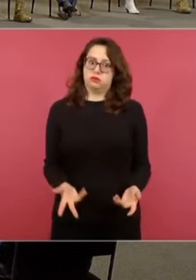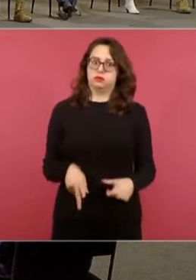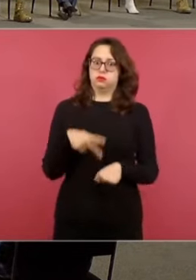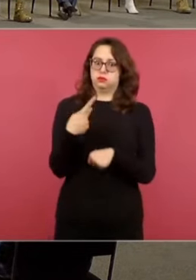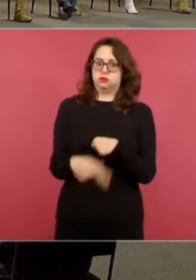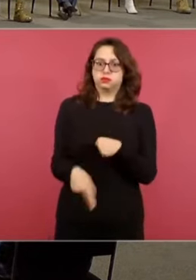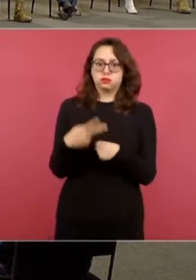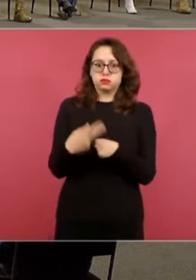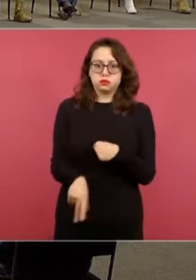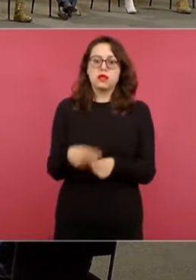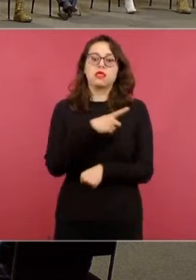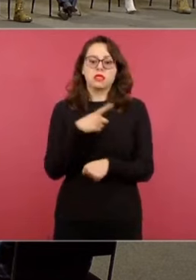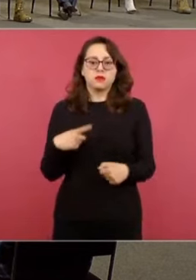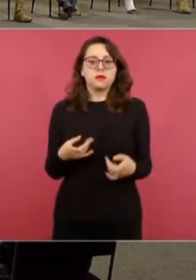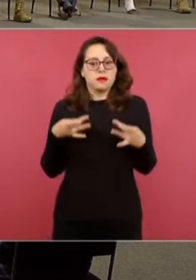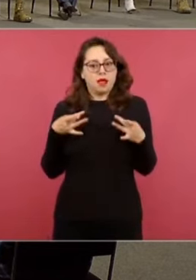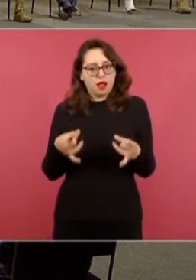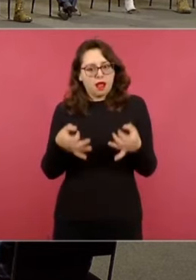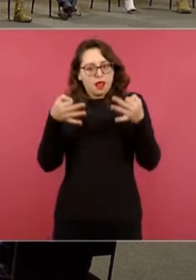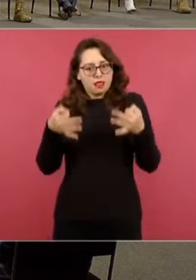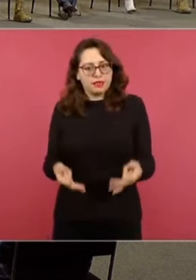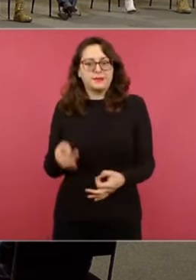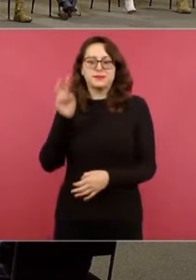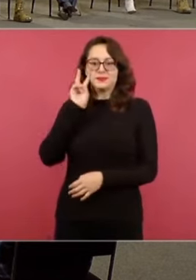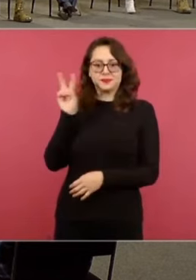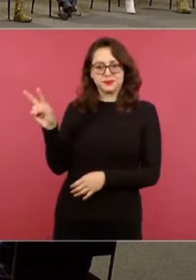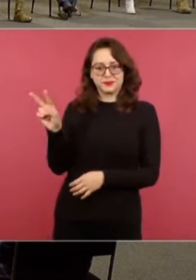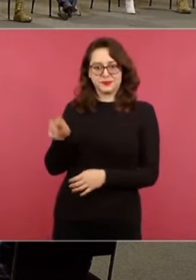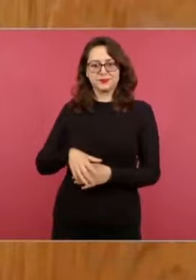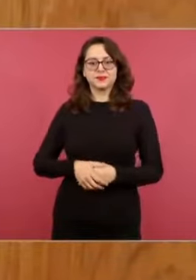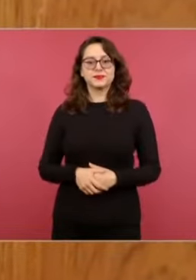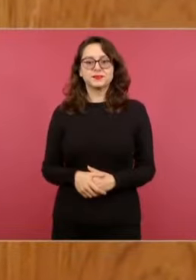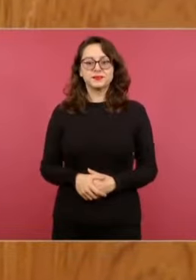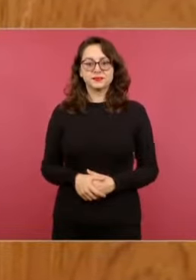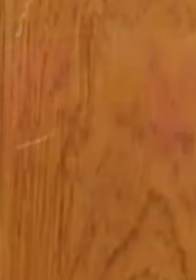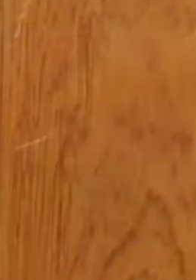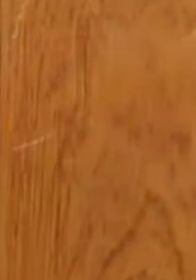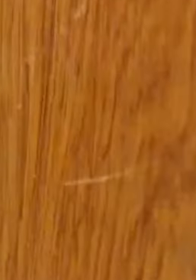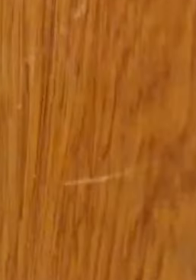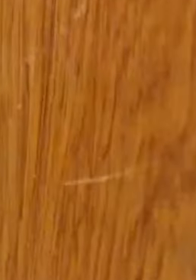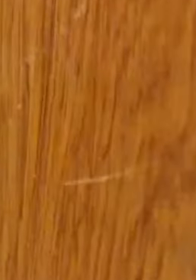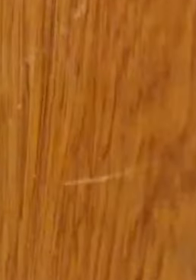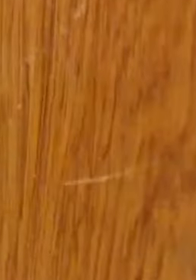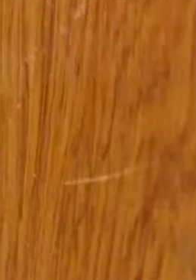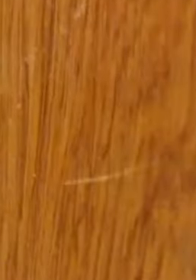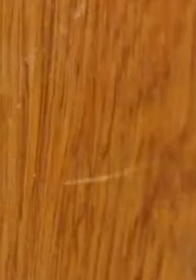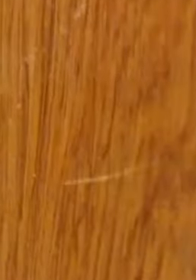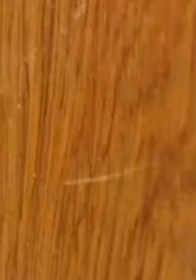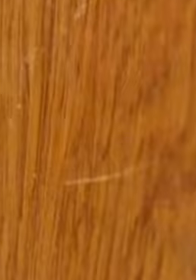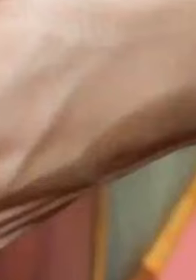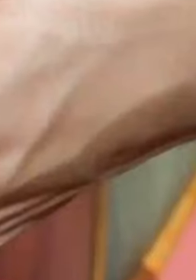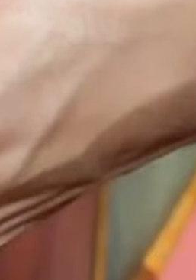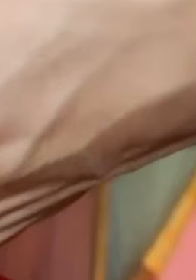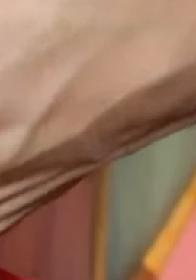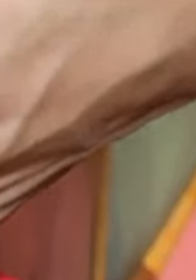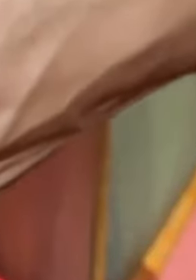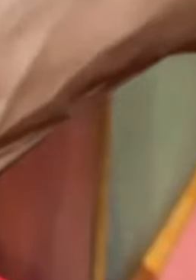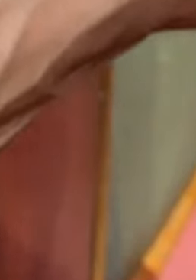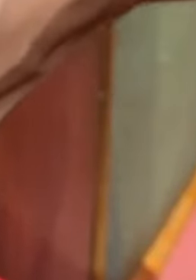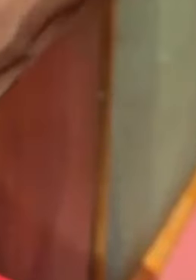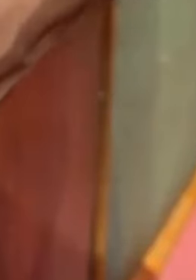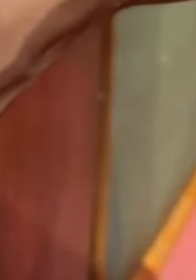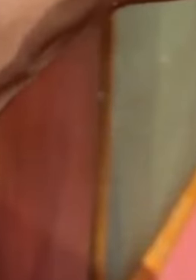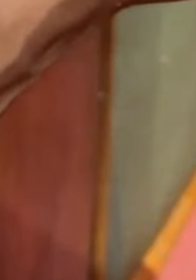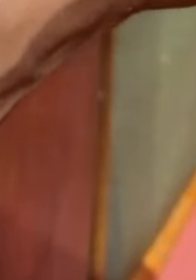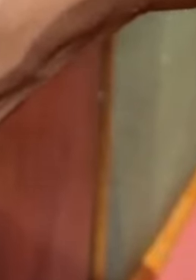que exige la norma. Si estás pensando en cambiar una clavija o un contacto eléctrico, ya sea en